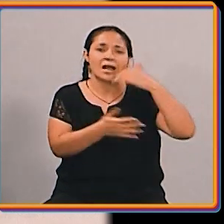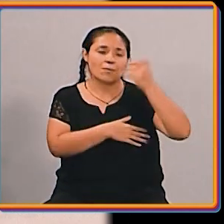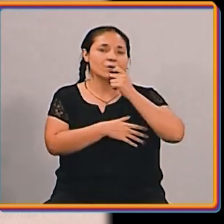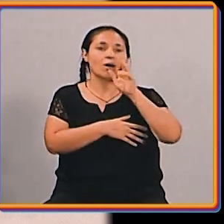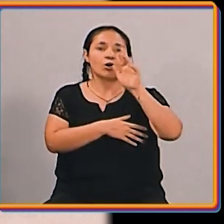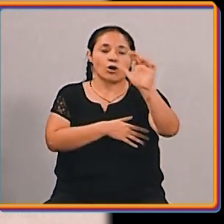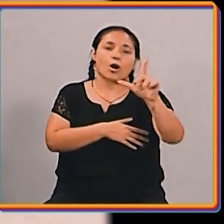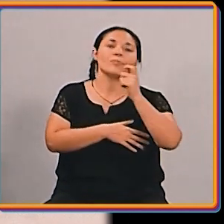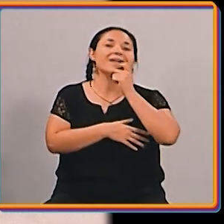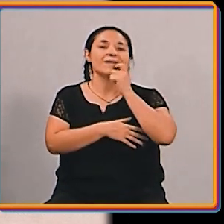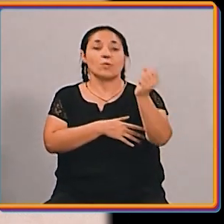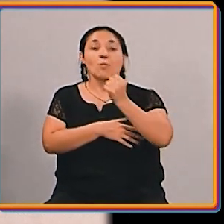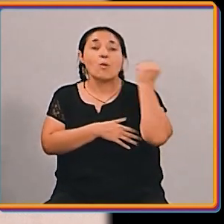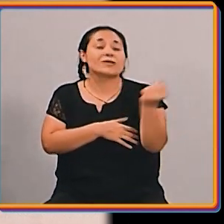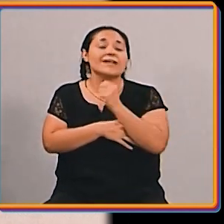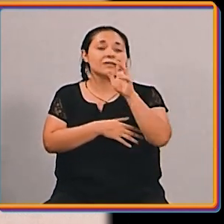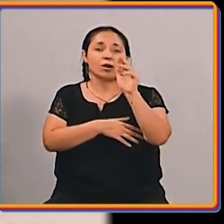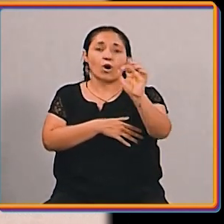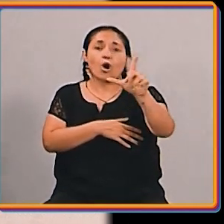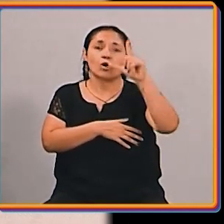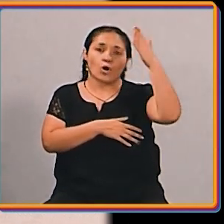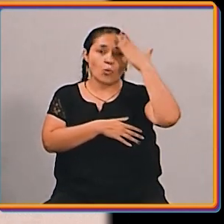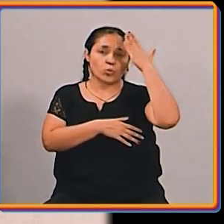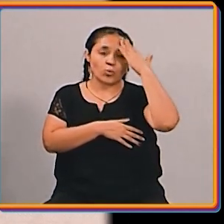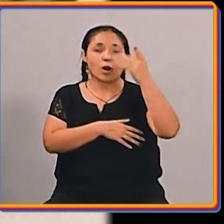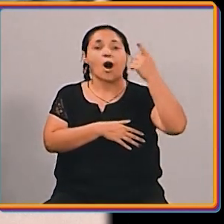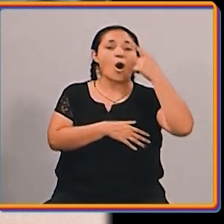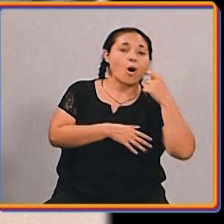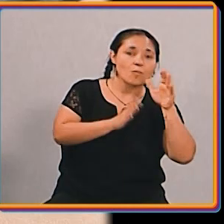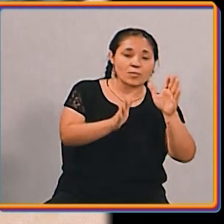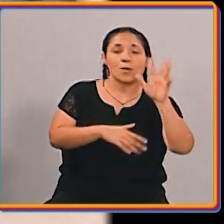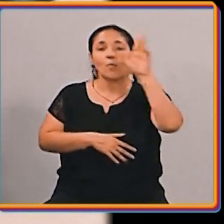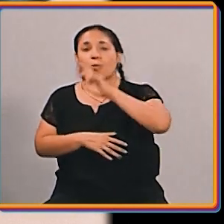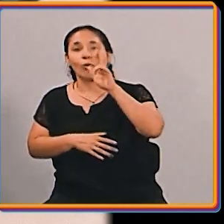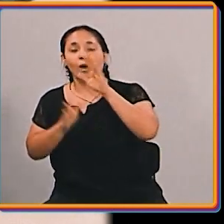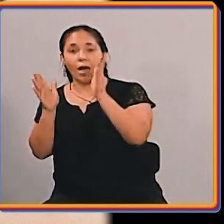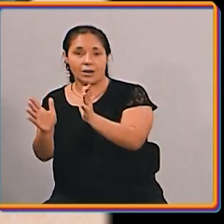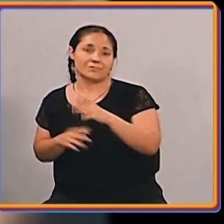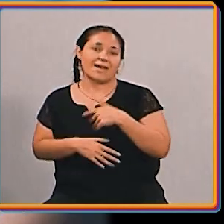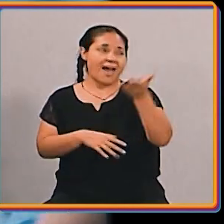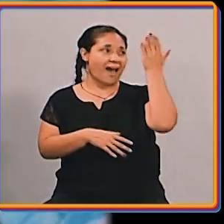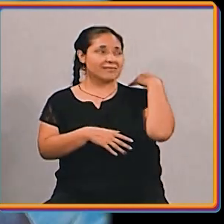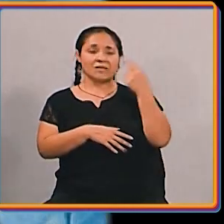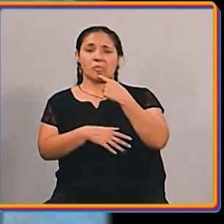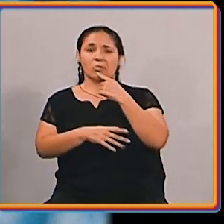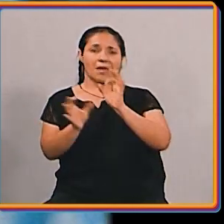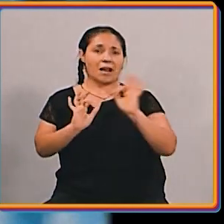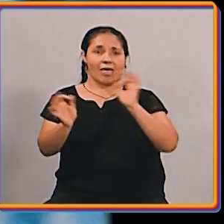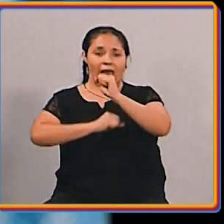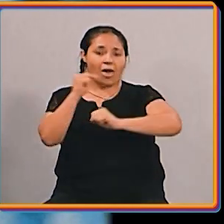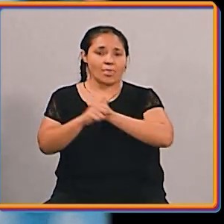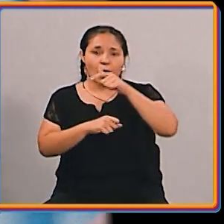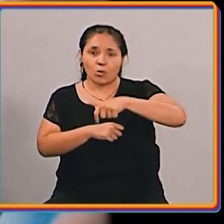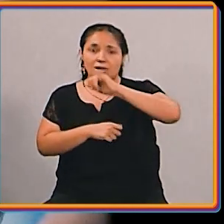roles. Por ejemplo, roles fundamentales en nuestra cultura, como qué es un hombre o qué es una mujer. Cosas que hasta hace un tiempo